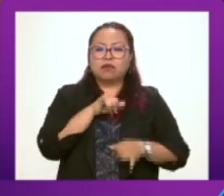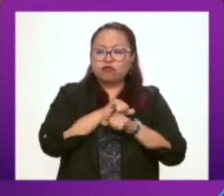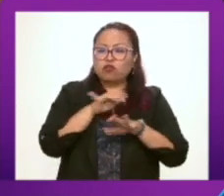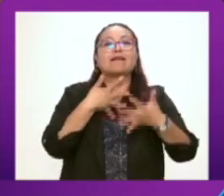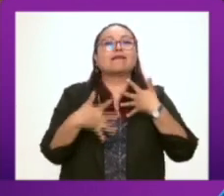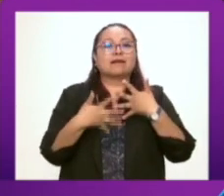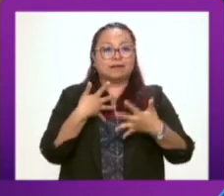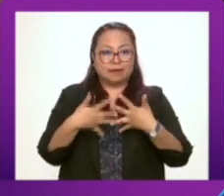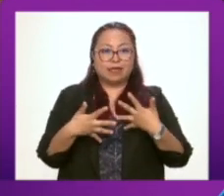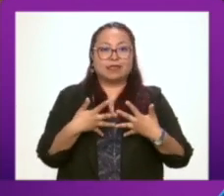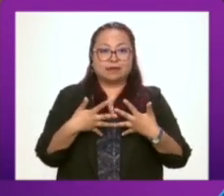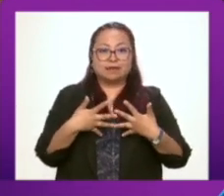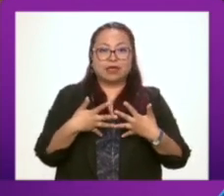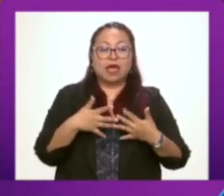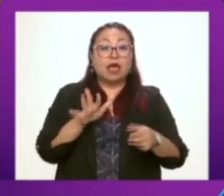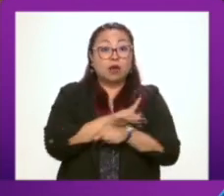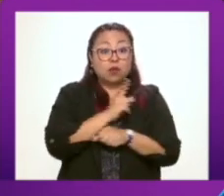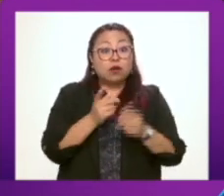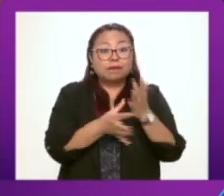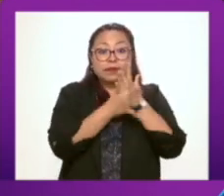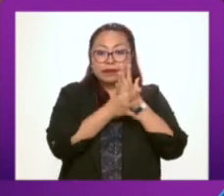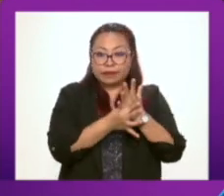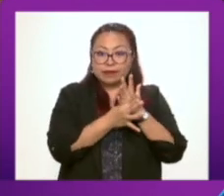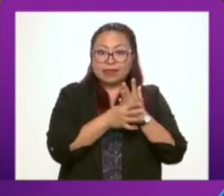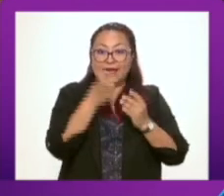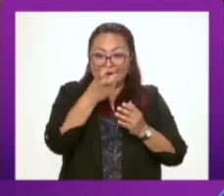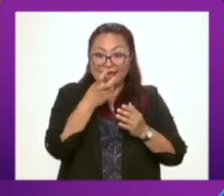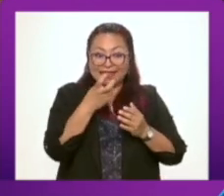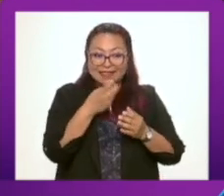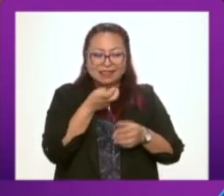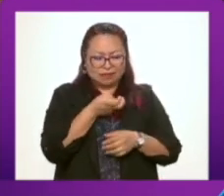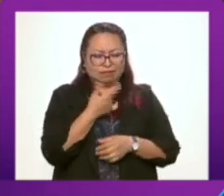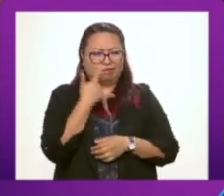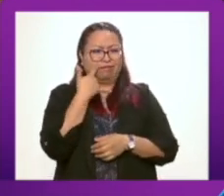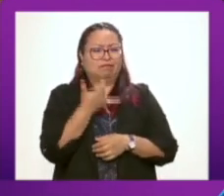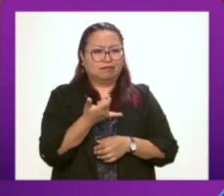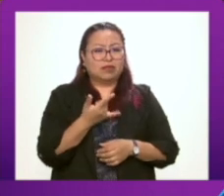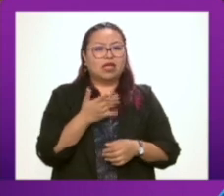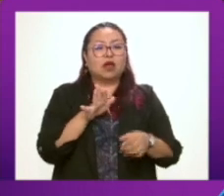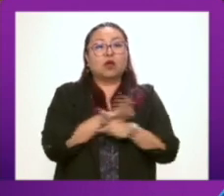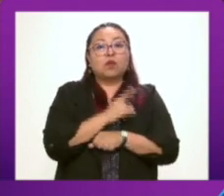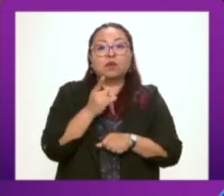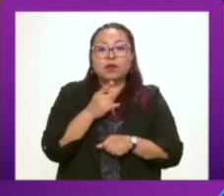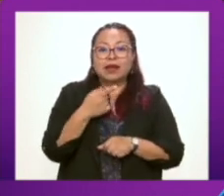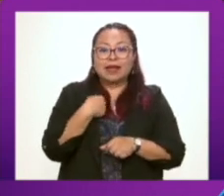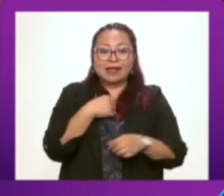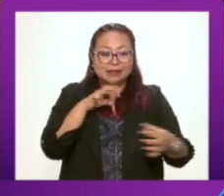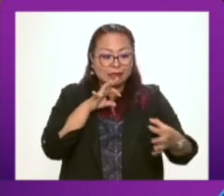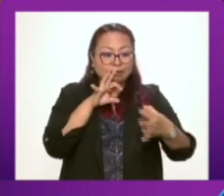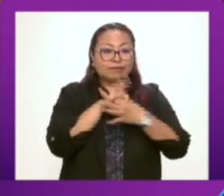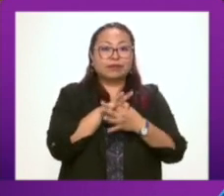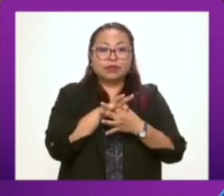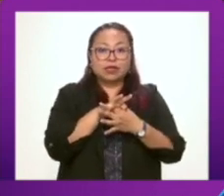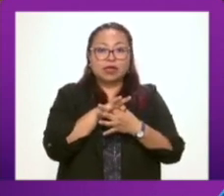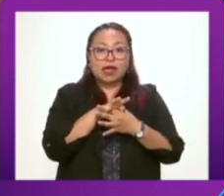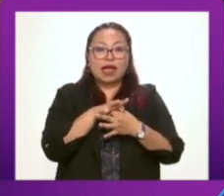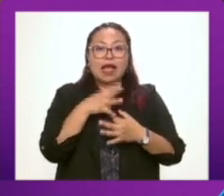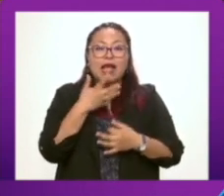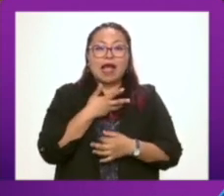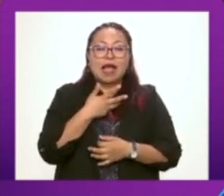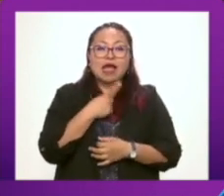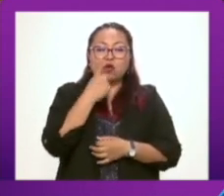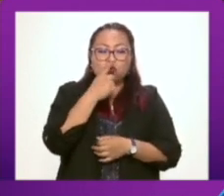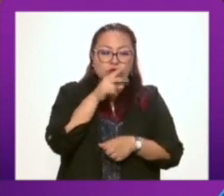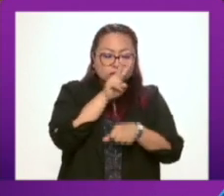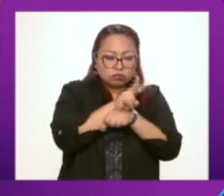reservado porque dice y este es el meollo del asunto está relacionado con un pliego